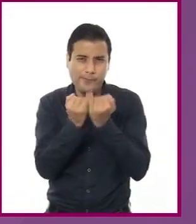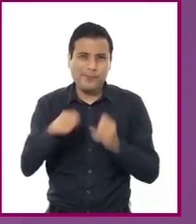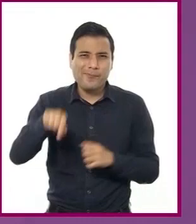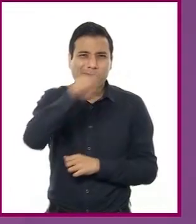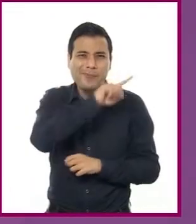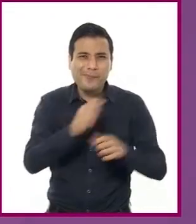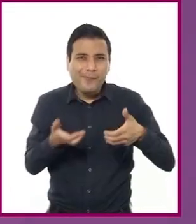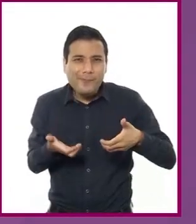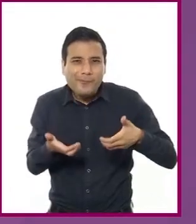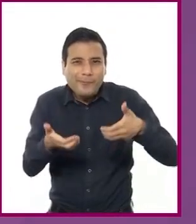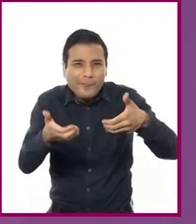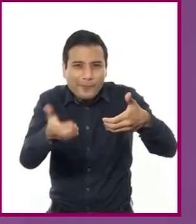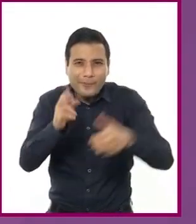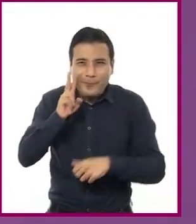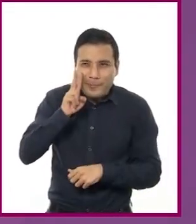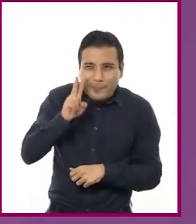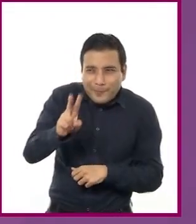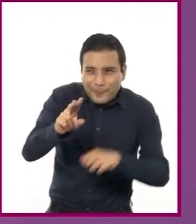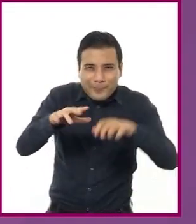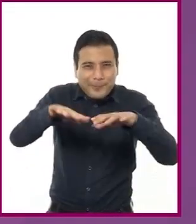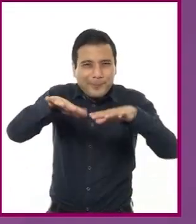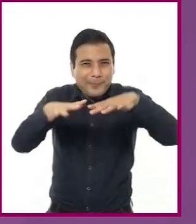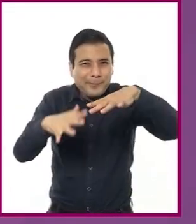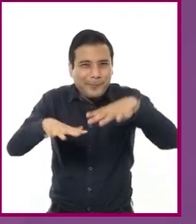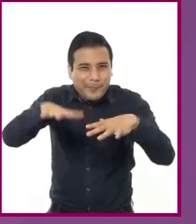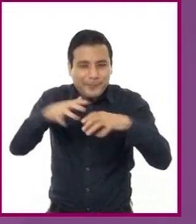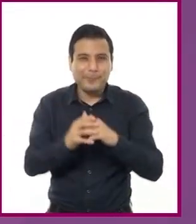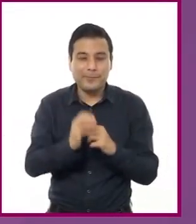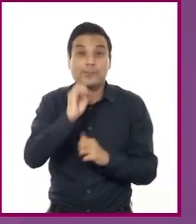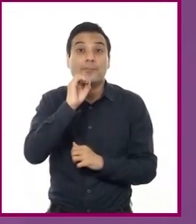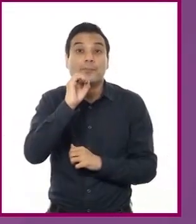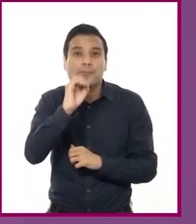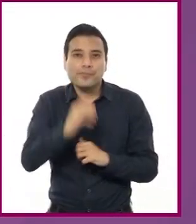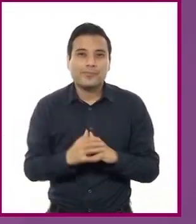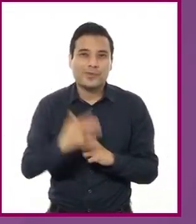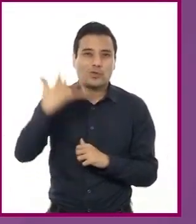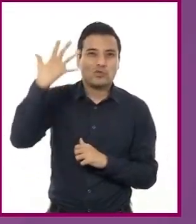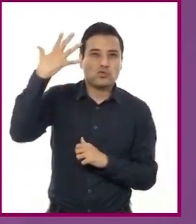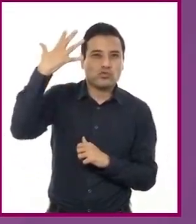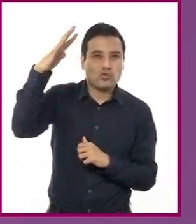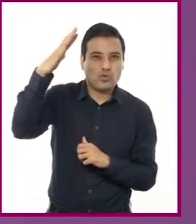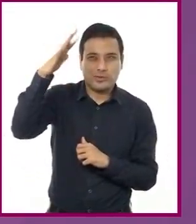las carreteras o la distorsión de la imagen del sol en el horizonte.